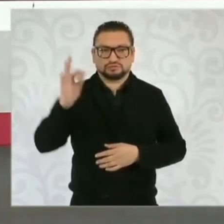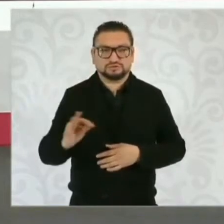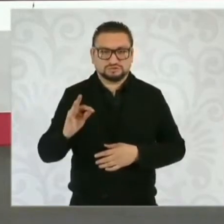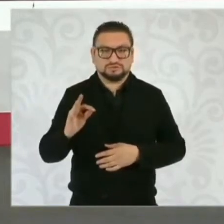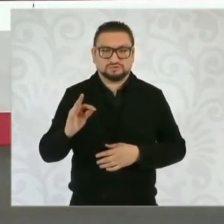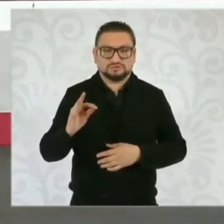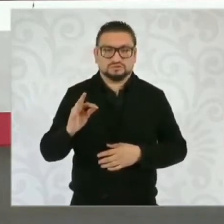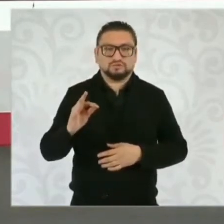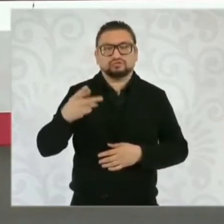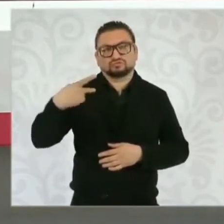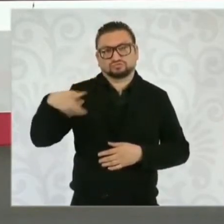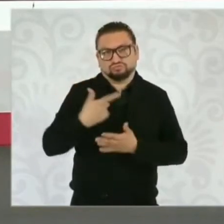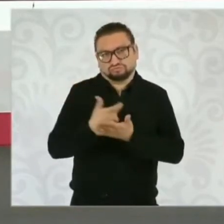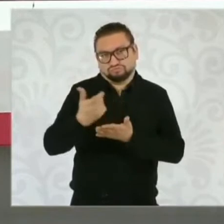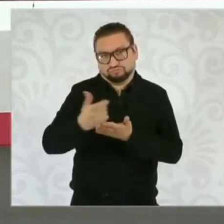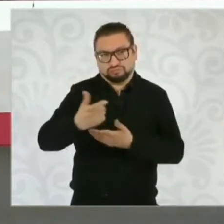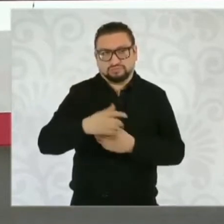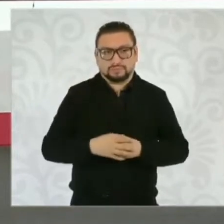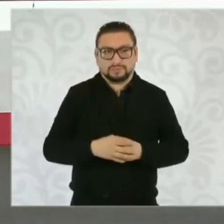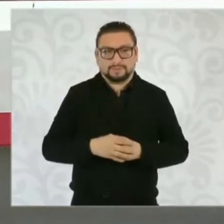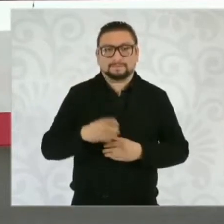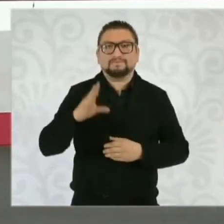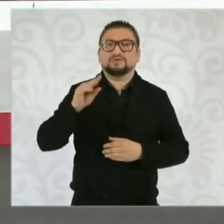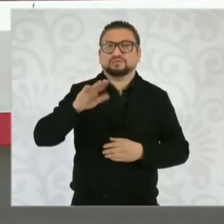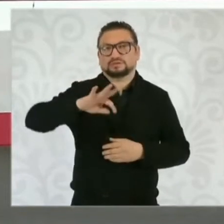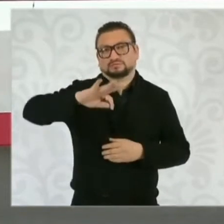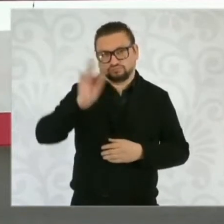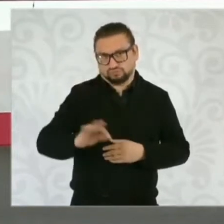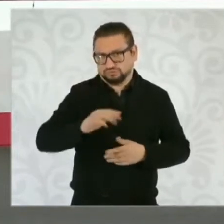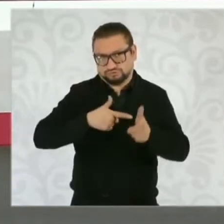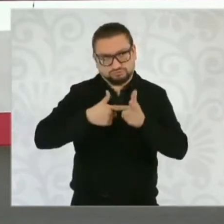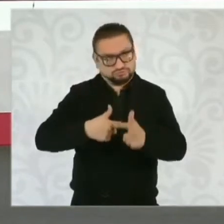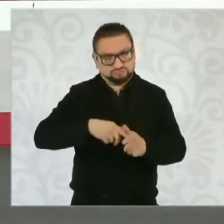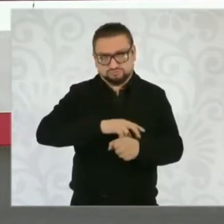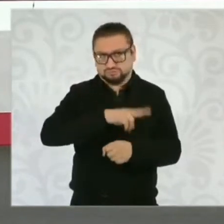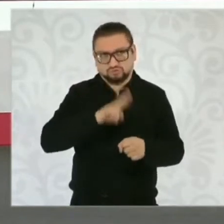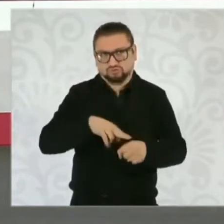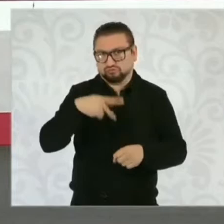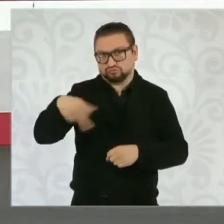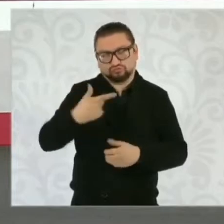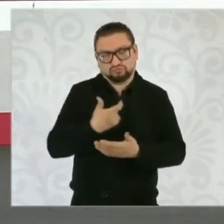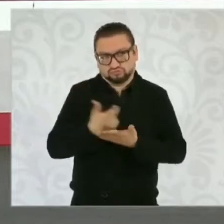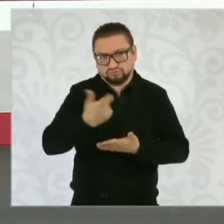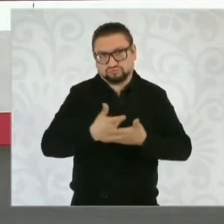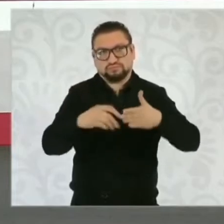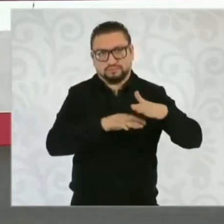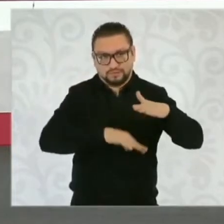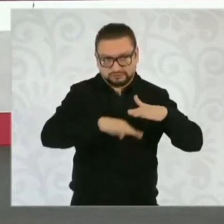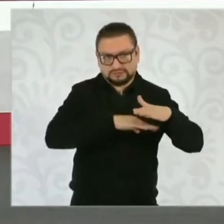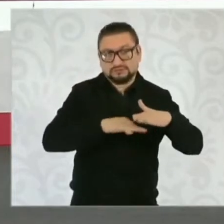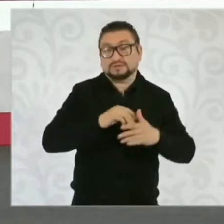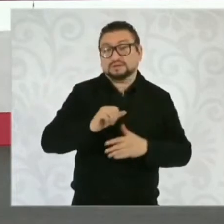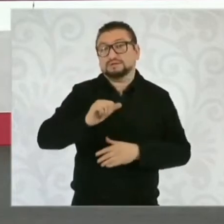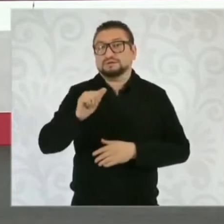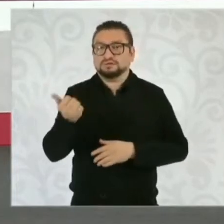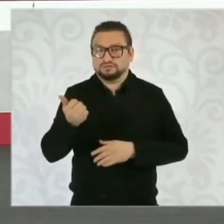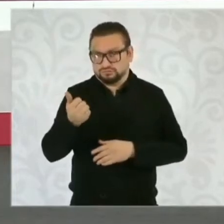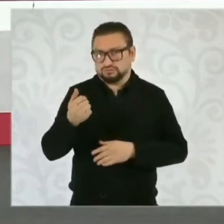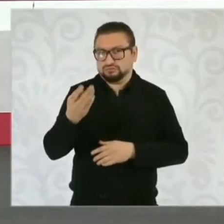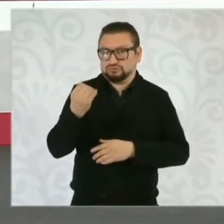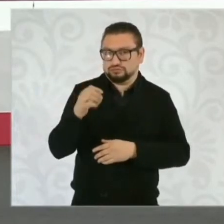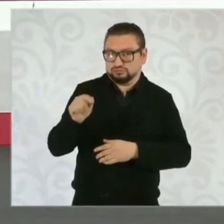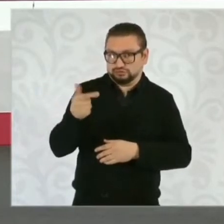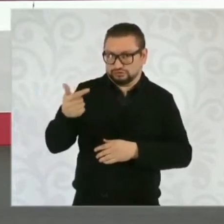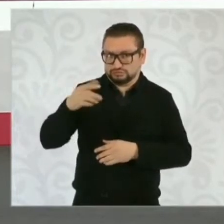3.375% de su ingreso. El 90% lo seguirá siendo de su salario base y en el caso